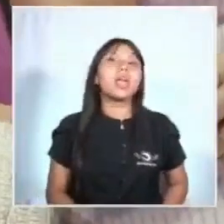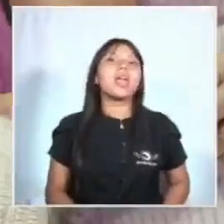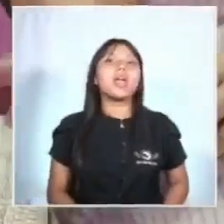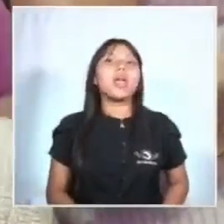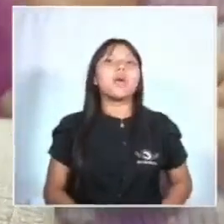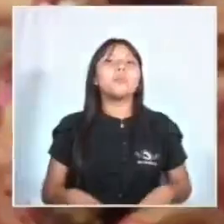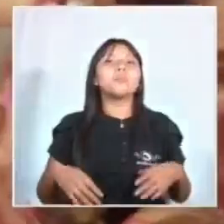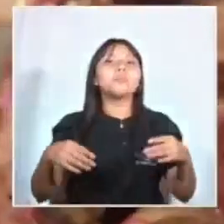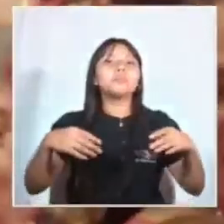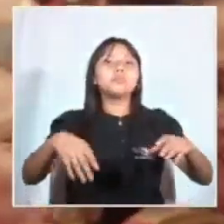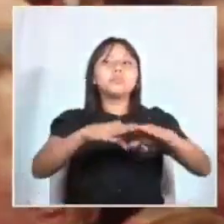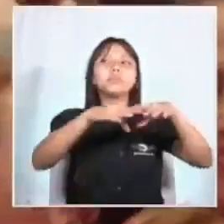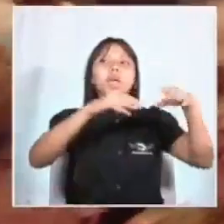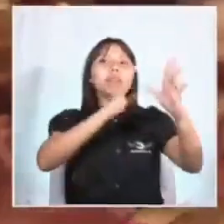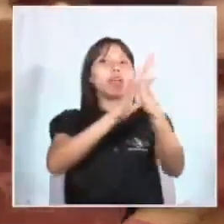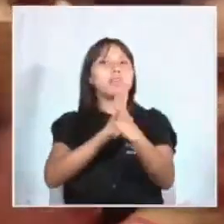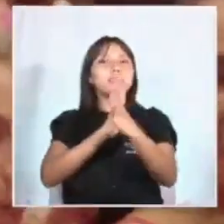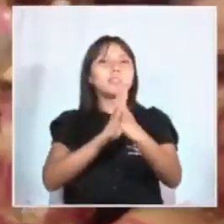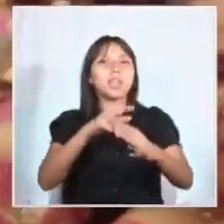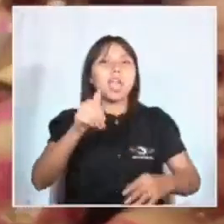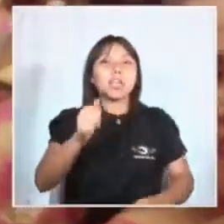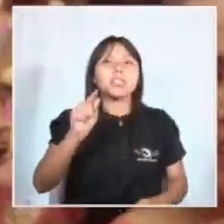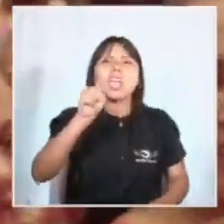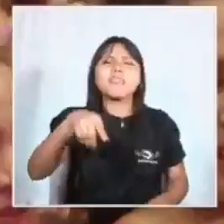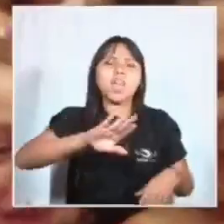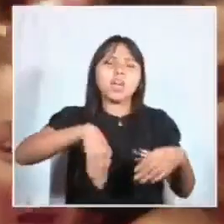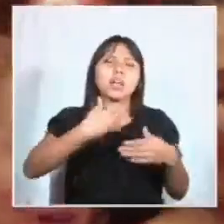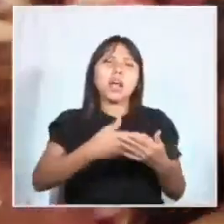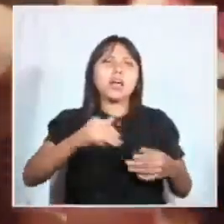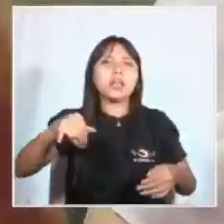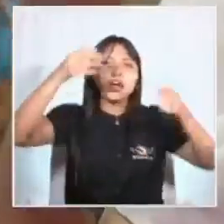enderezate, se te está cayendo la corona.